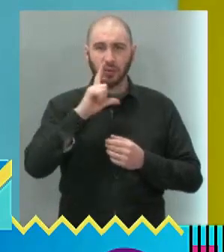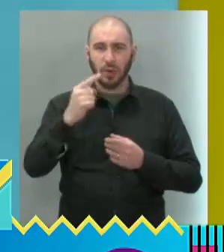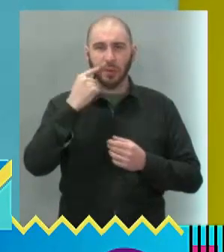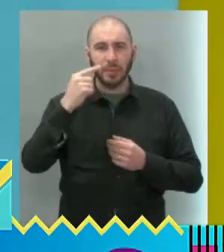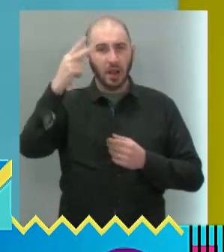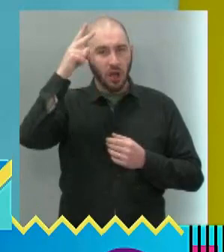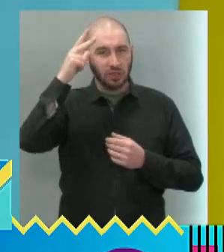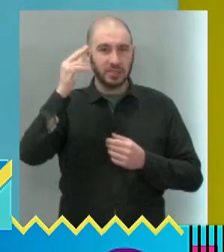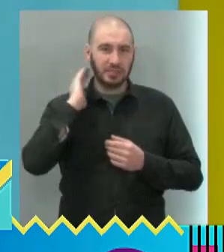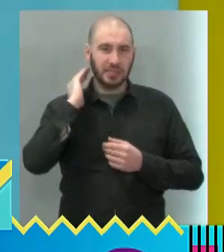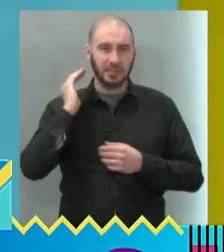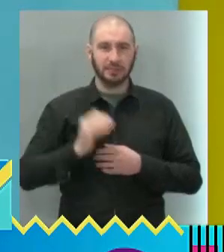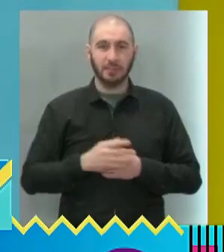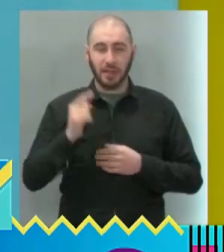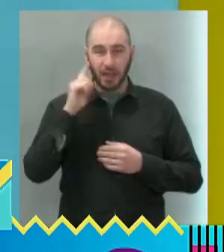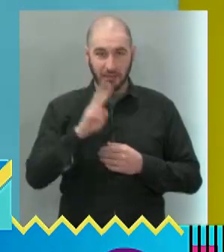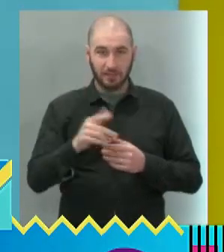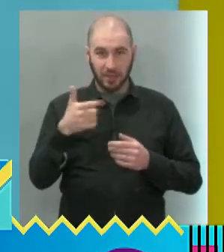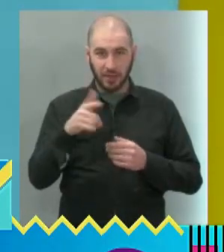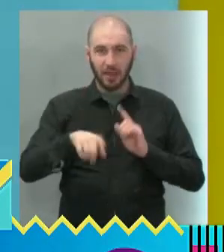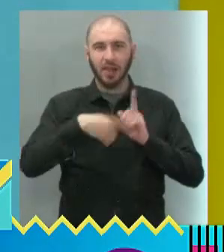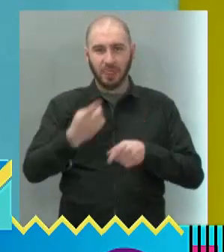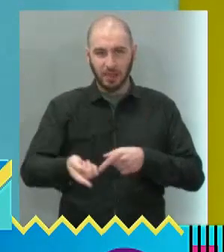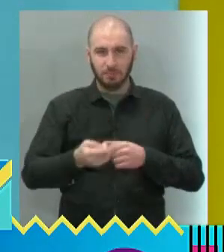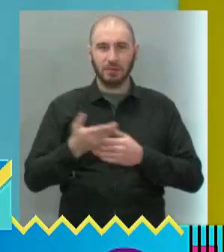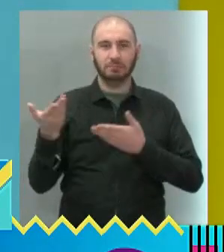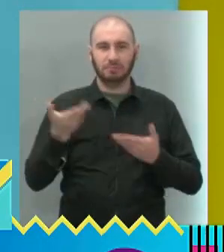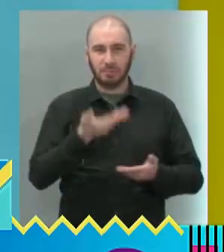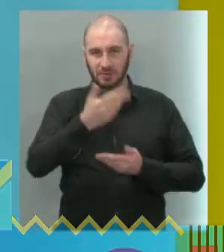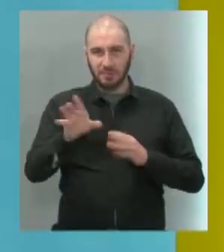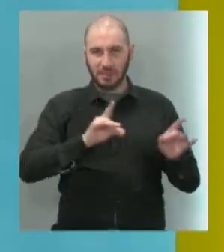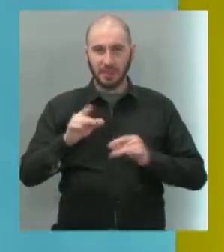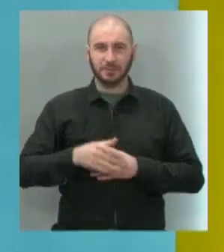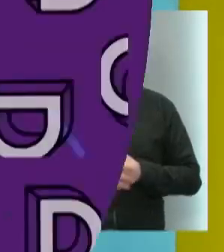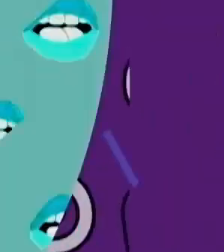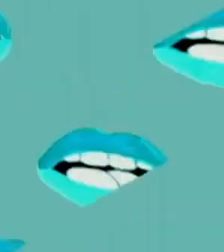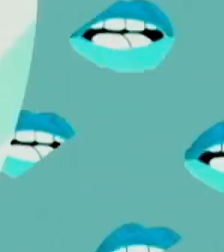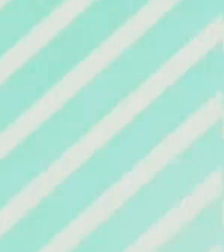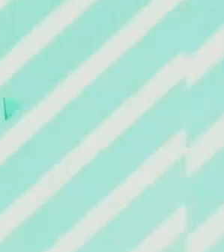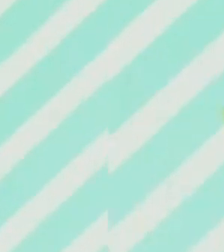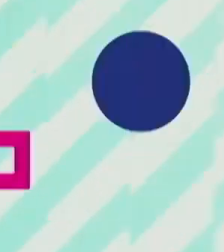de 1816. Vamos al clip y enseguida presentamos a los invitados.